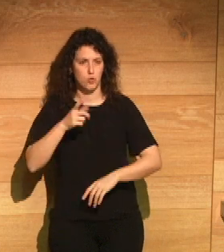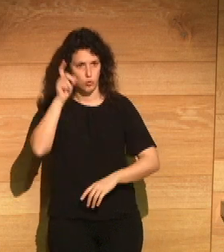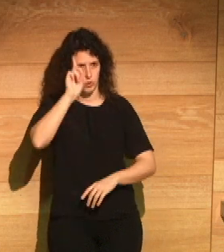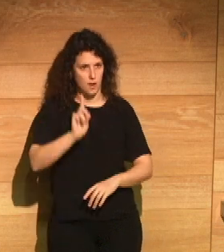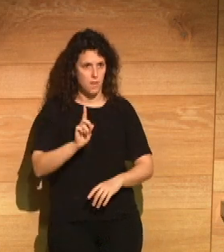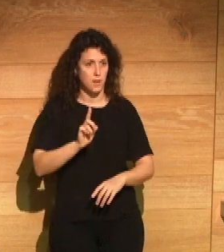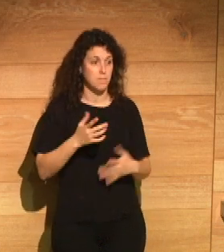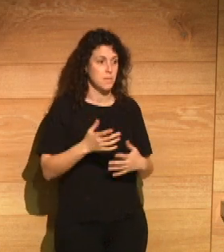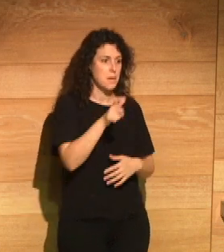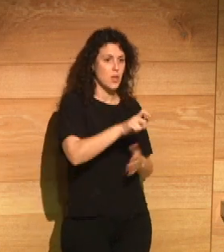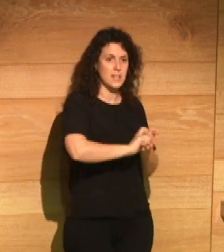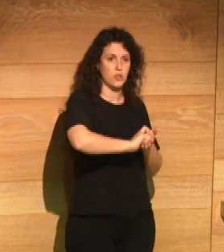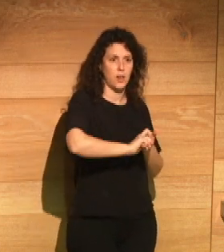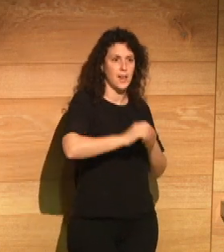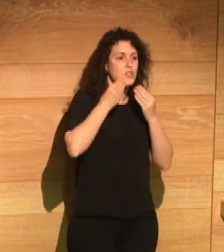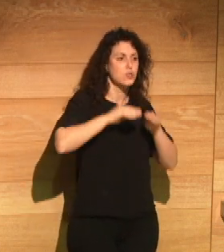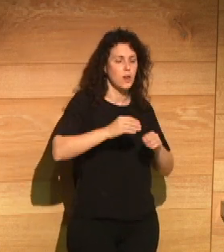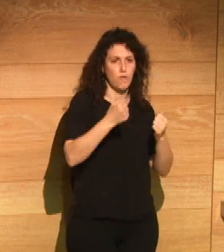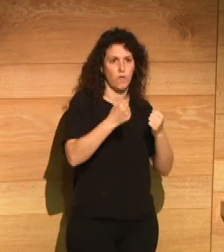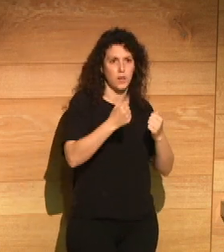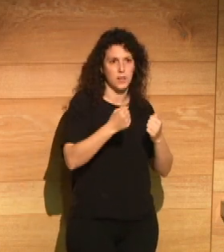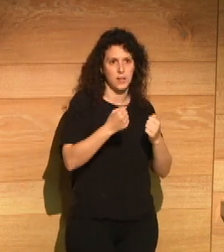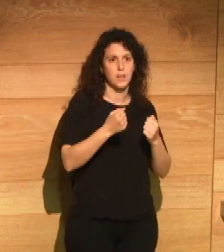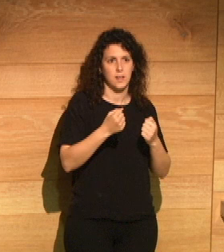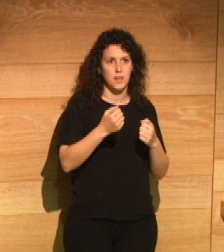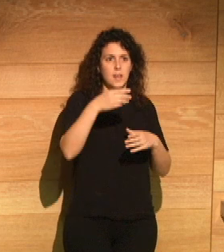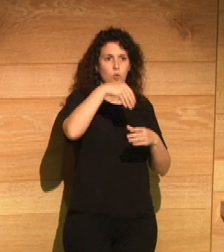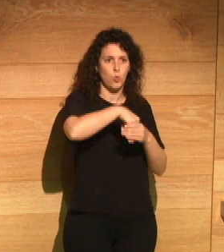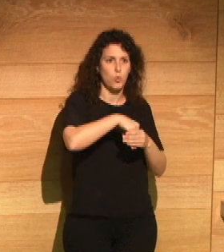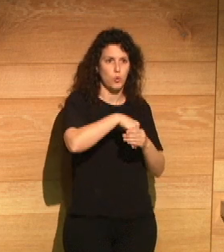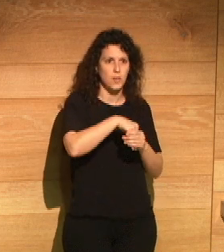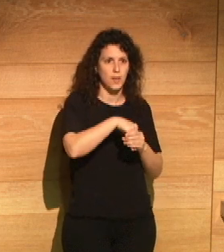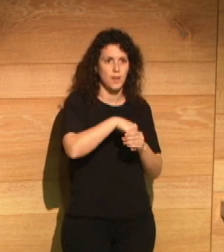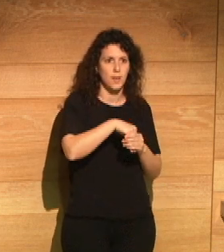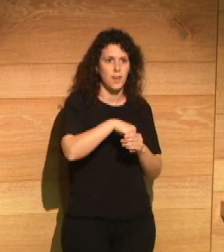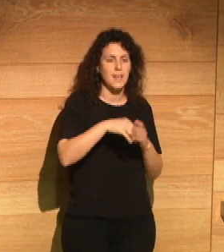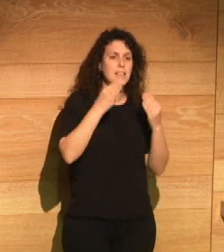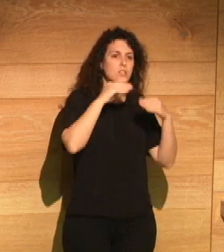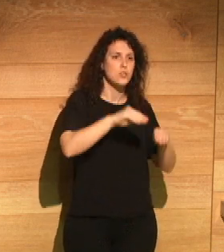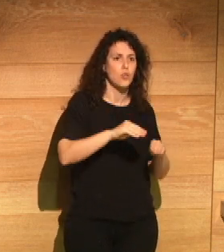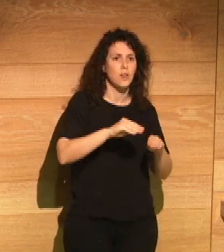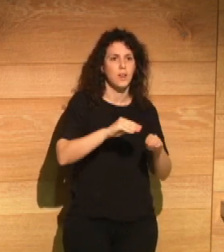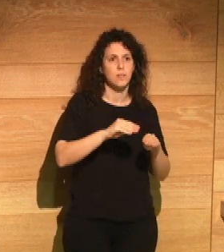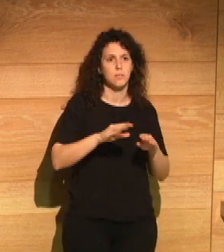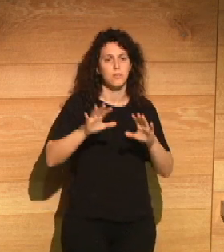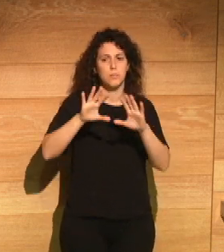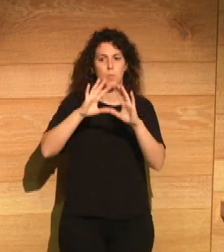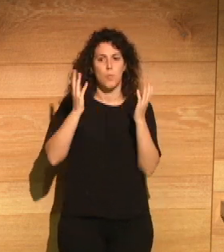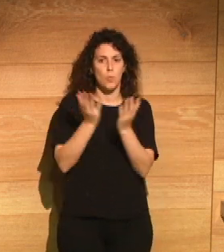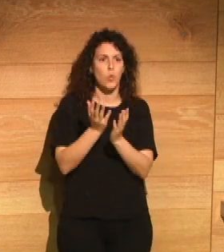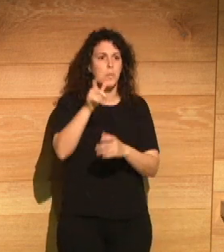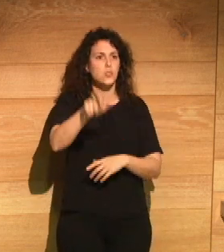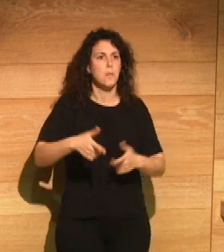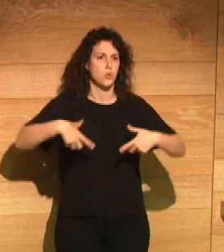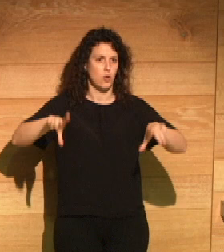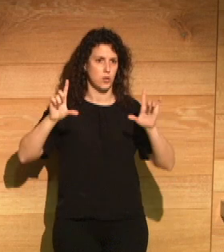historia poderosa, narrada desde una aparente ingenuidad que contrasta con la atmósfera desdichada que rodea a la protagonista, con